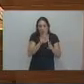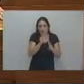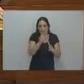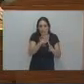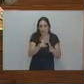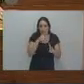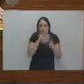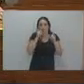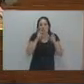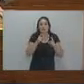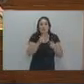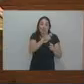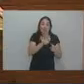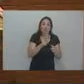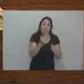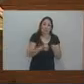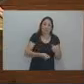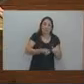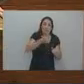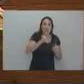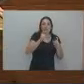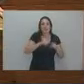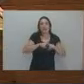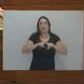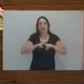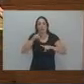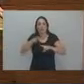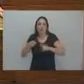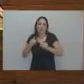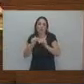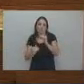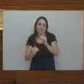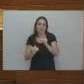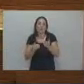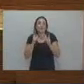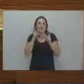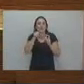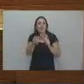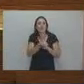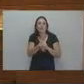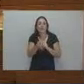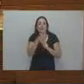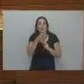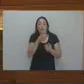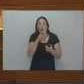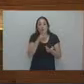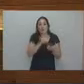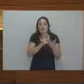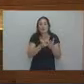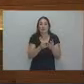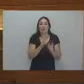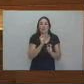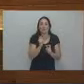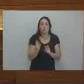menos tienen, o sea, de quienes más tienen a quienes menos, sino de una cuestión de eficiencia, porque lo que ha demostrado el actual sistema tributivo es que